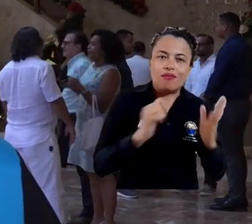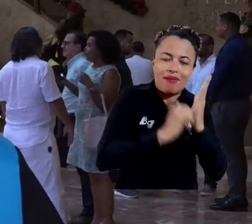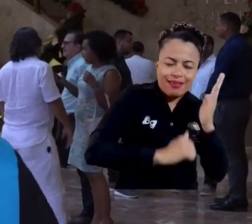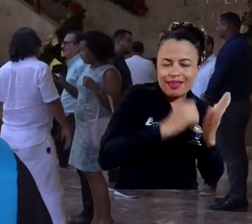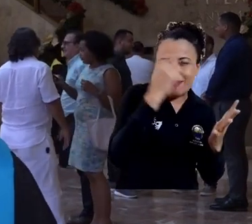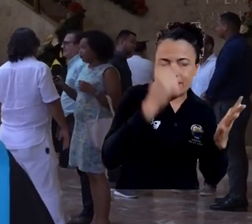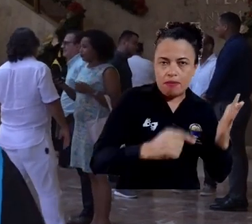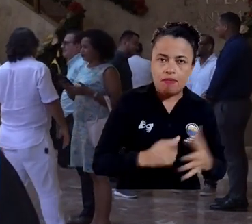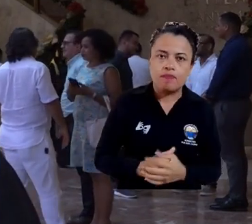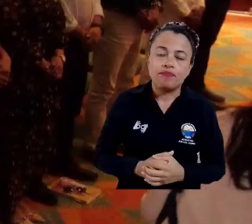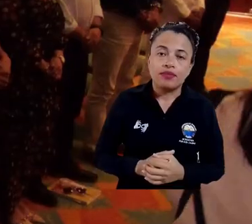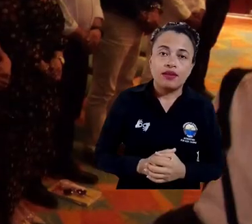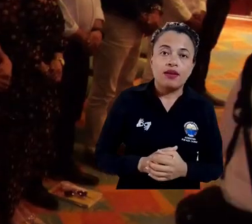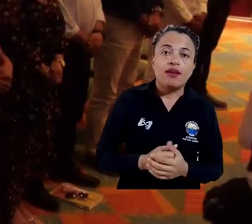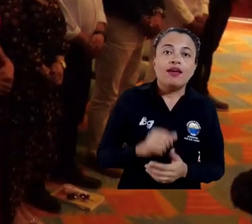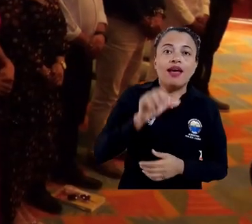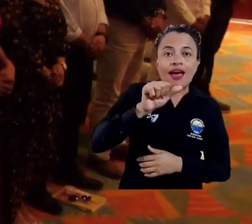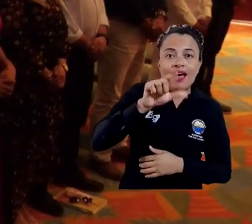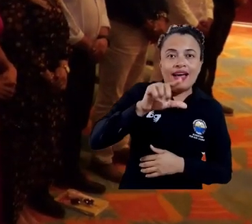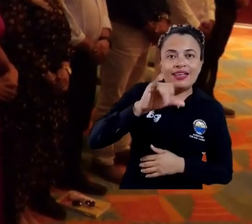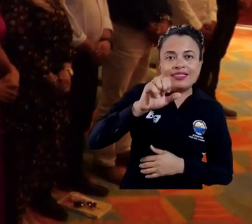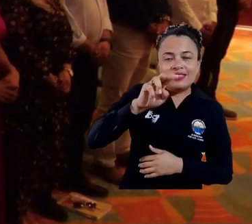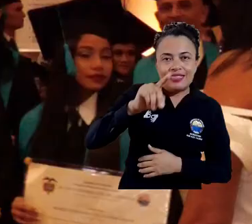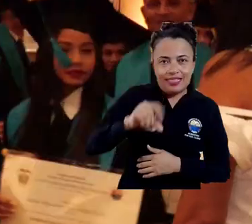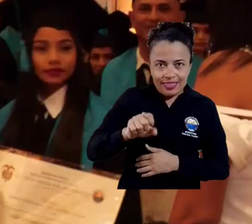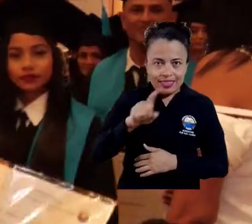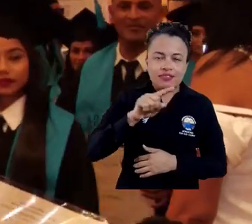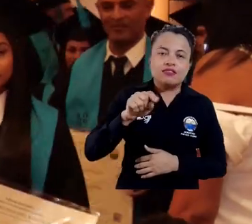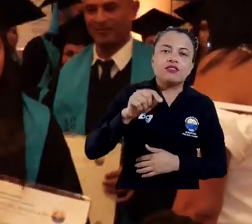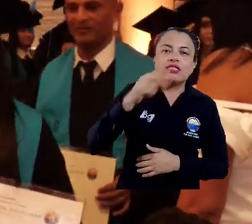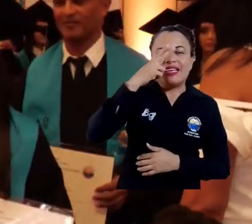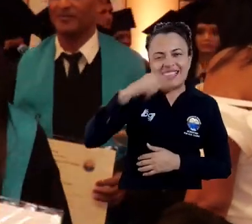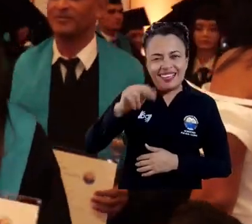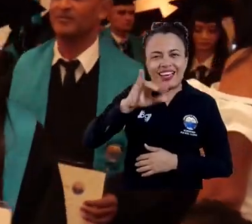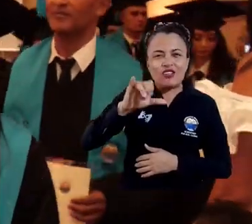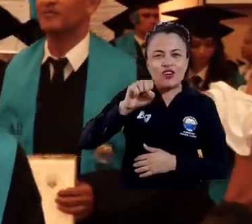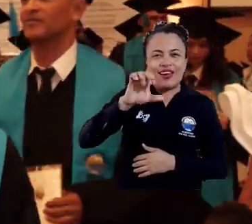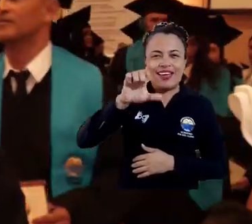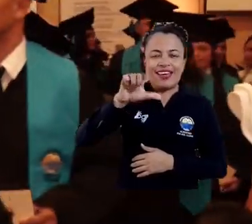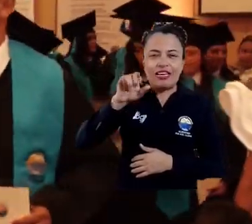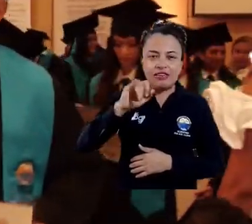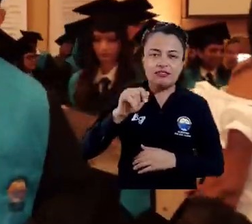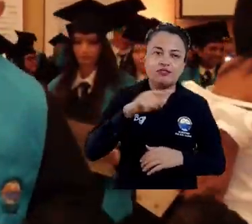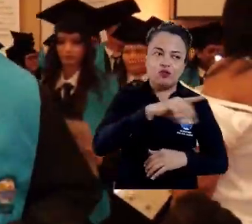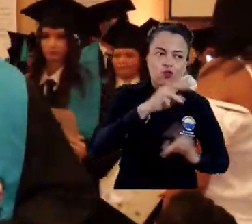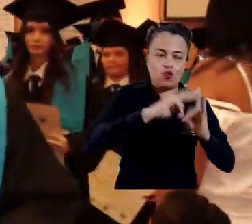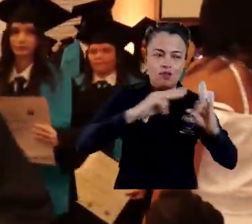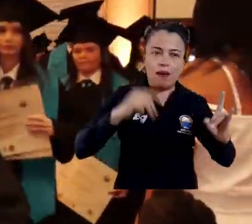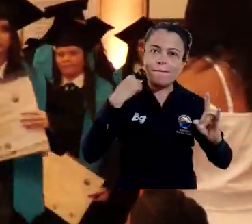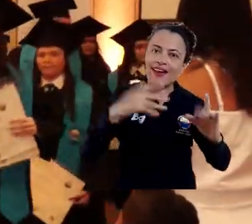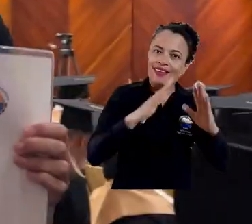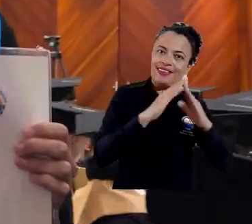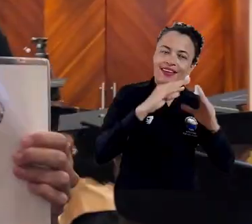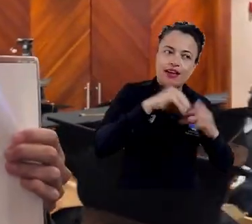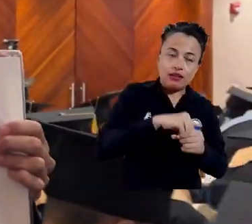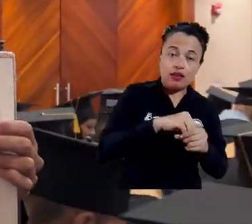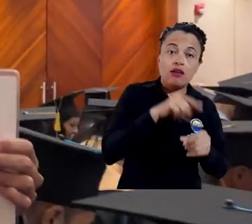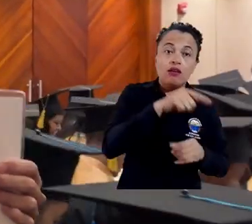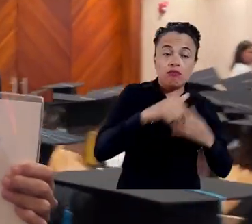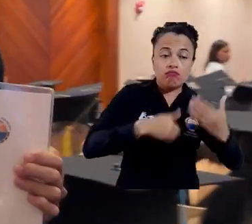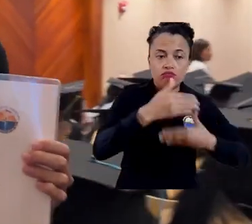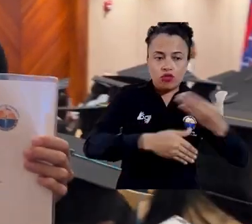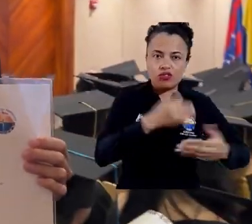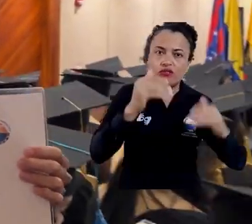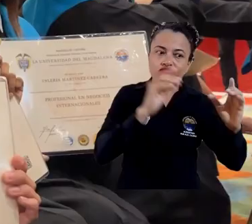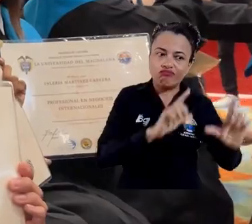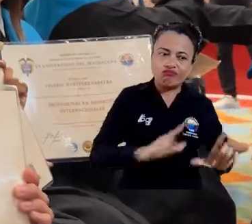a sus estudios, asignaturas. Para Alcides y Yoelis, Unimagdalena siempre será su casa y el camino de la educación superior aún